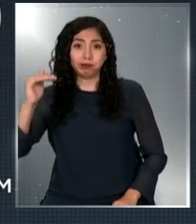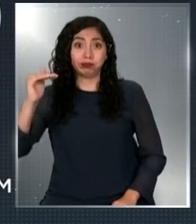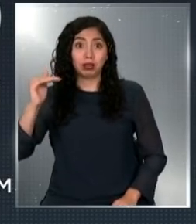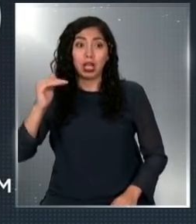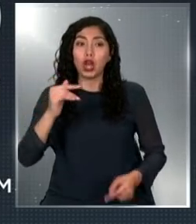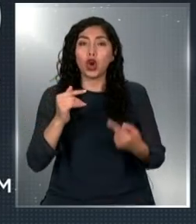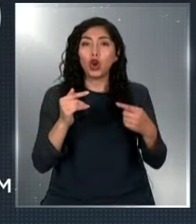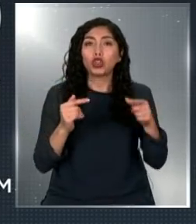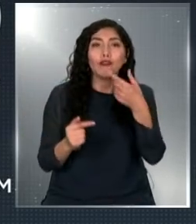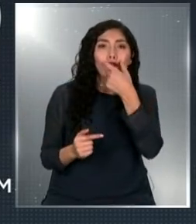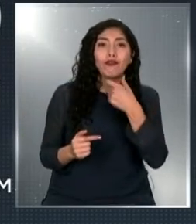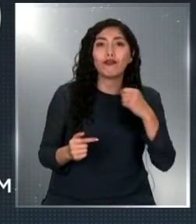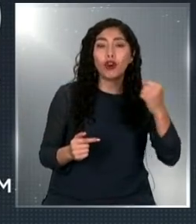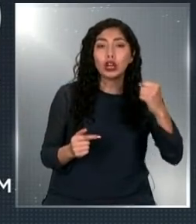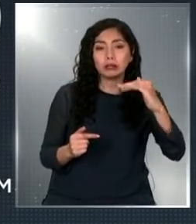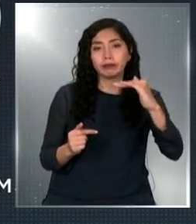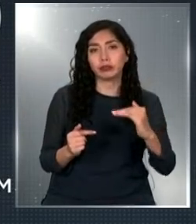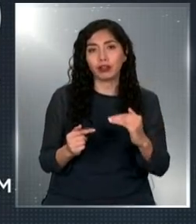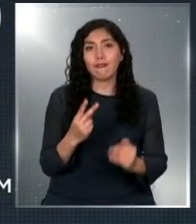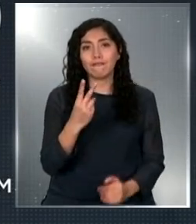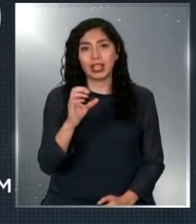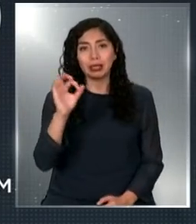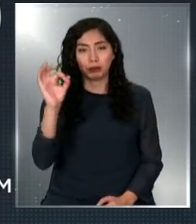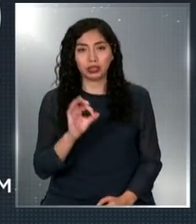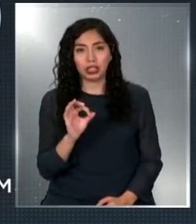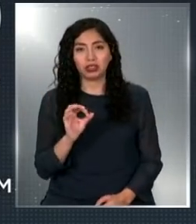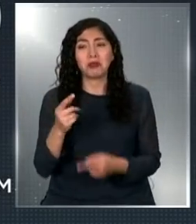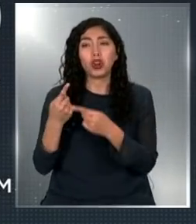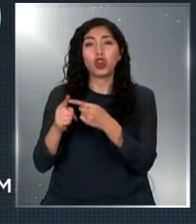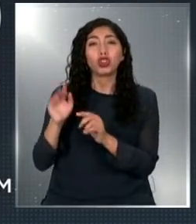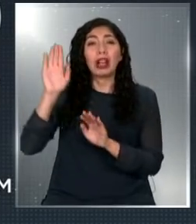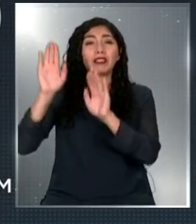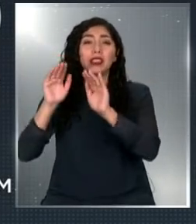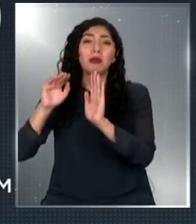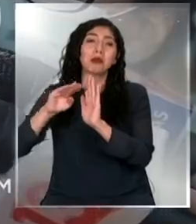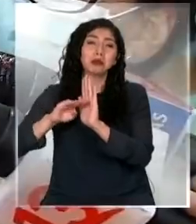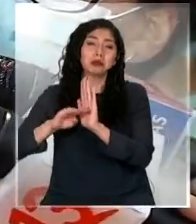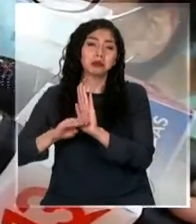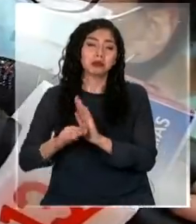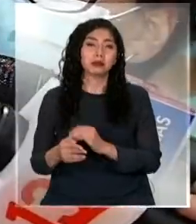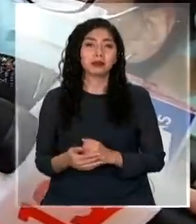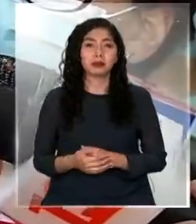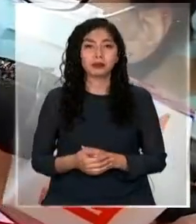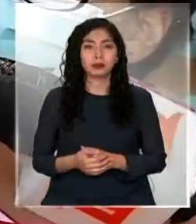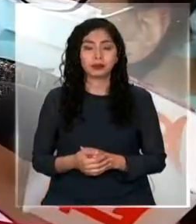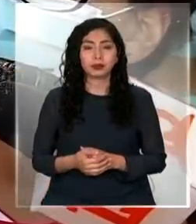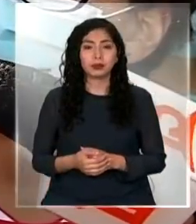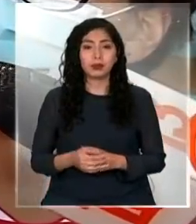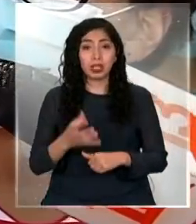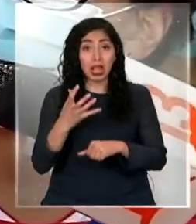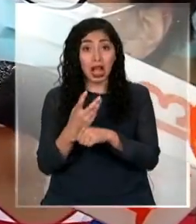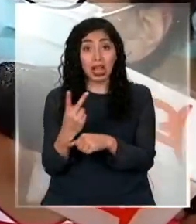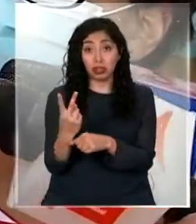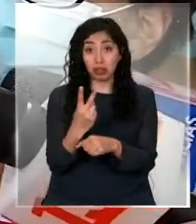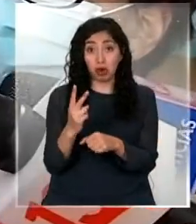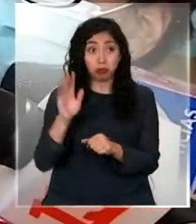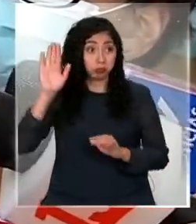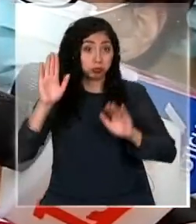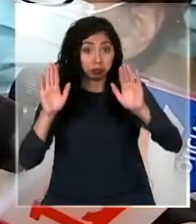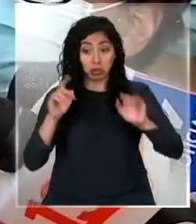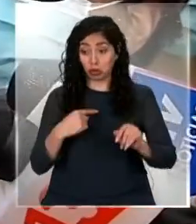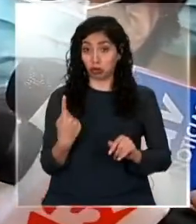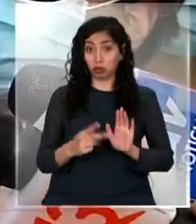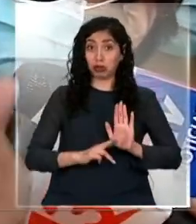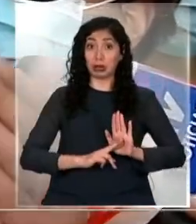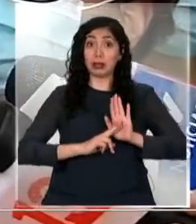Boric. Sin mayores cambios, los demás candidatos mantienen sus cifras en la tabla. Y ahí hay dos candidaturas, las opciones son legítimas, nosotros representamos